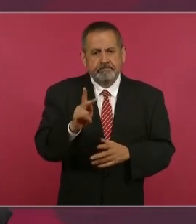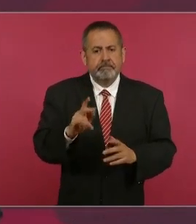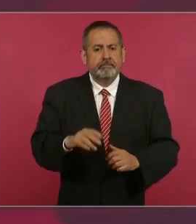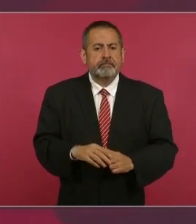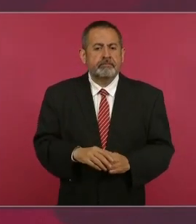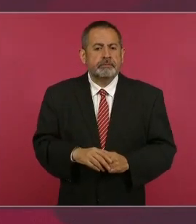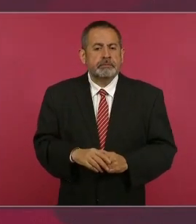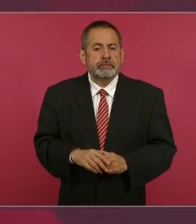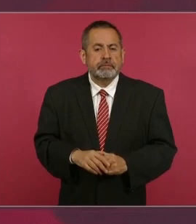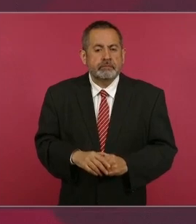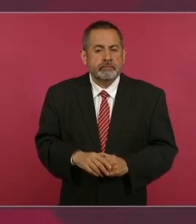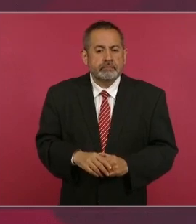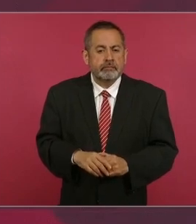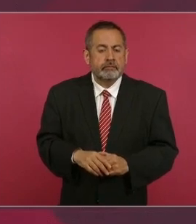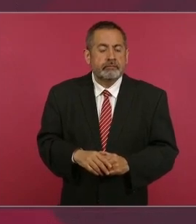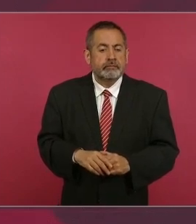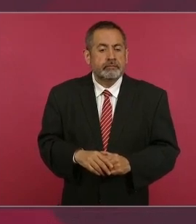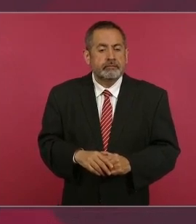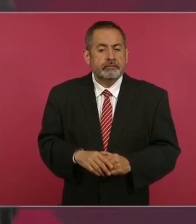pero